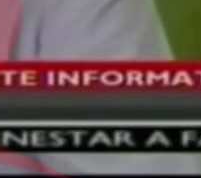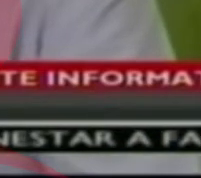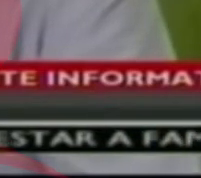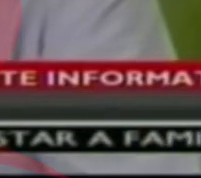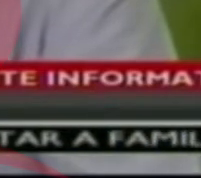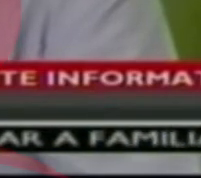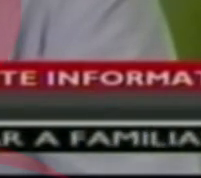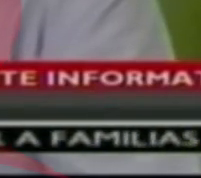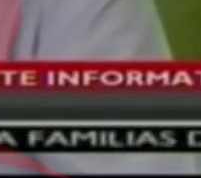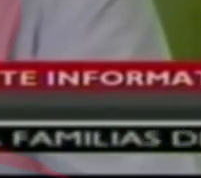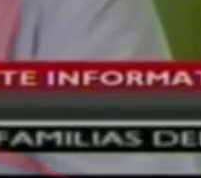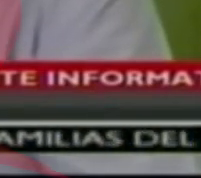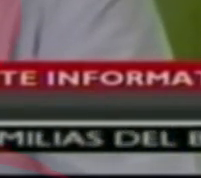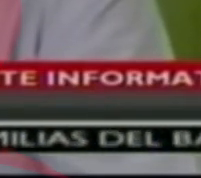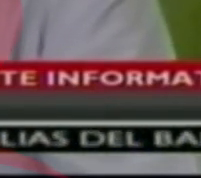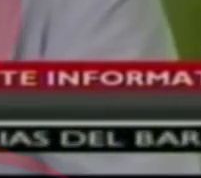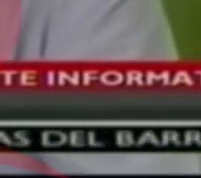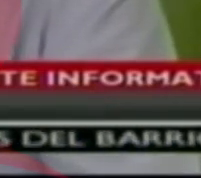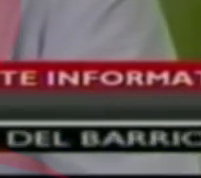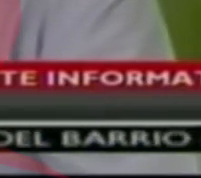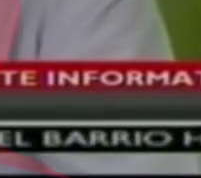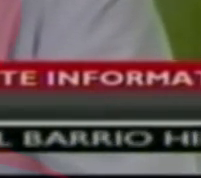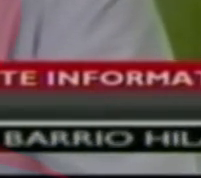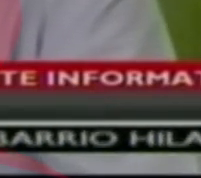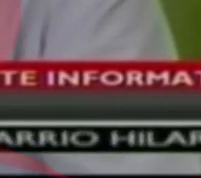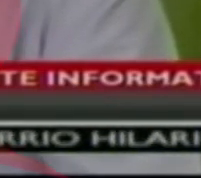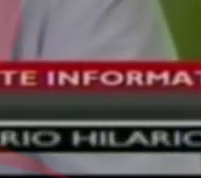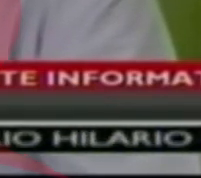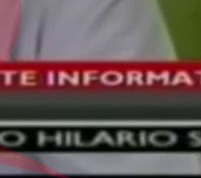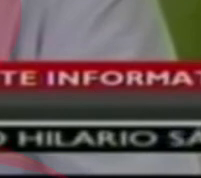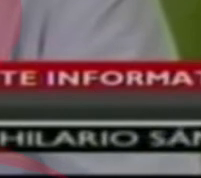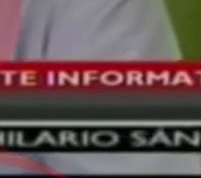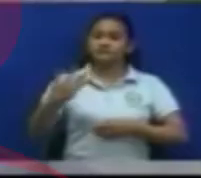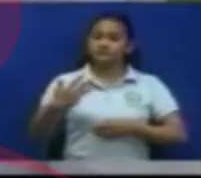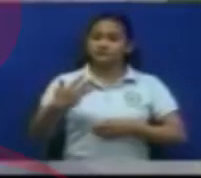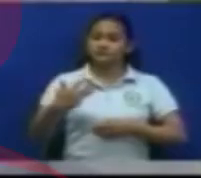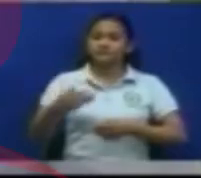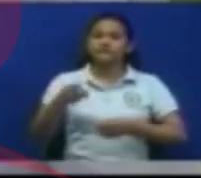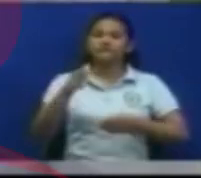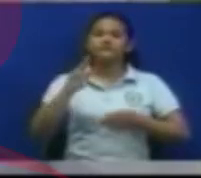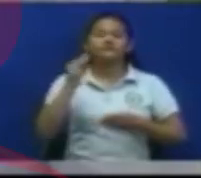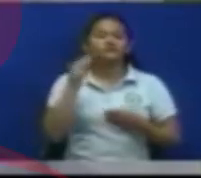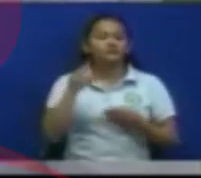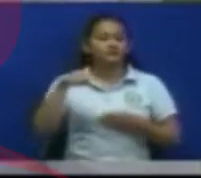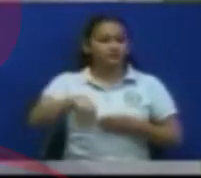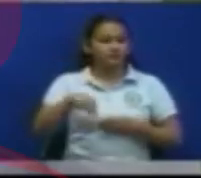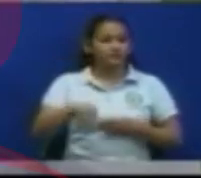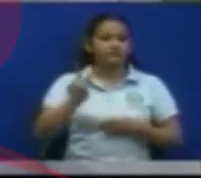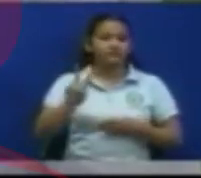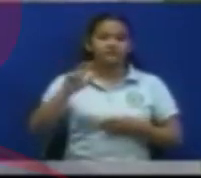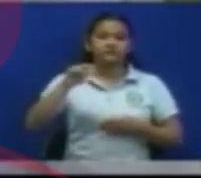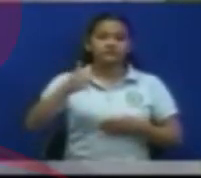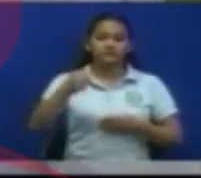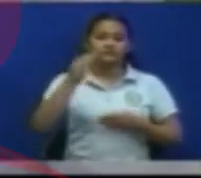presente semana, que comprende del 19 al 26 de mayo, hemos atendido y